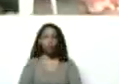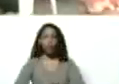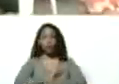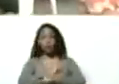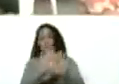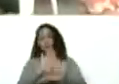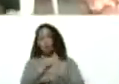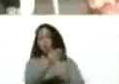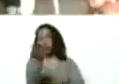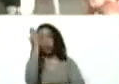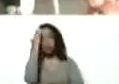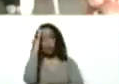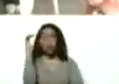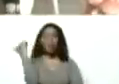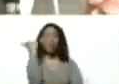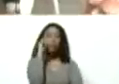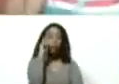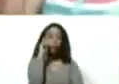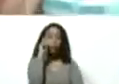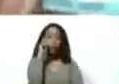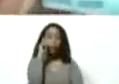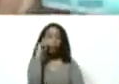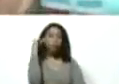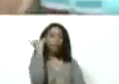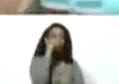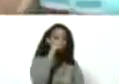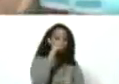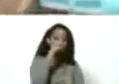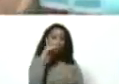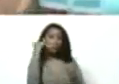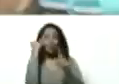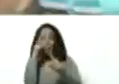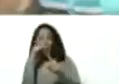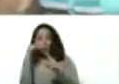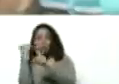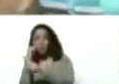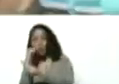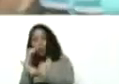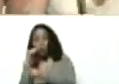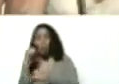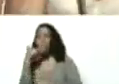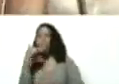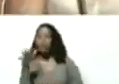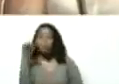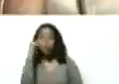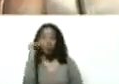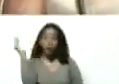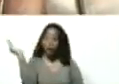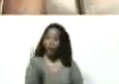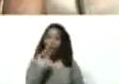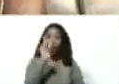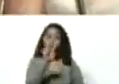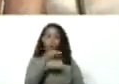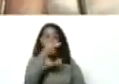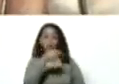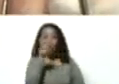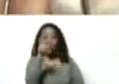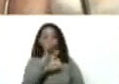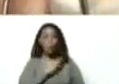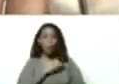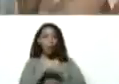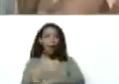saben de sábado a sábado a sábado este sábado que viene dos de la tarde en su calle